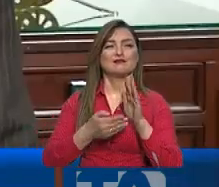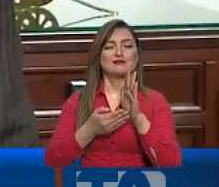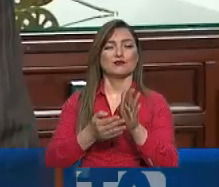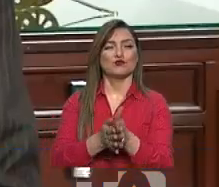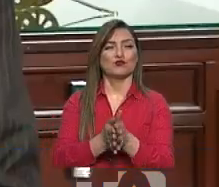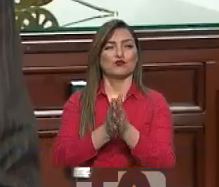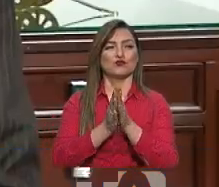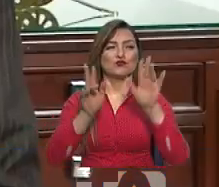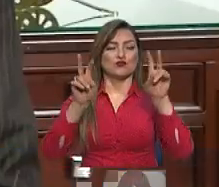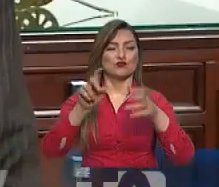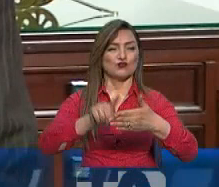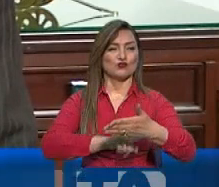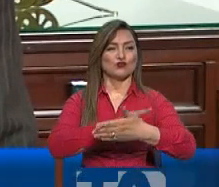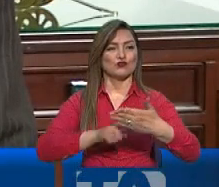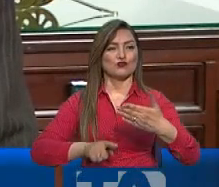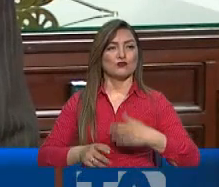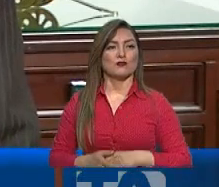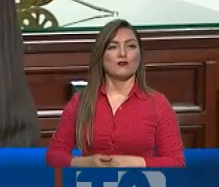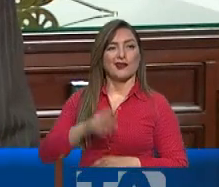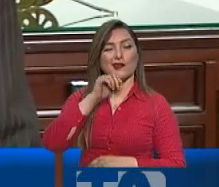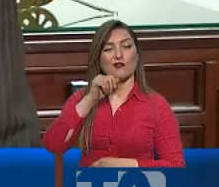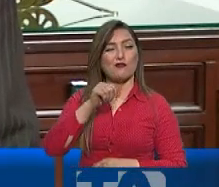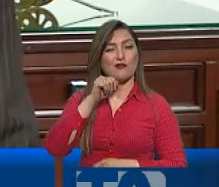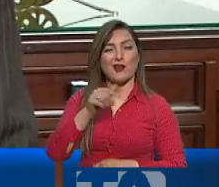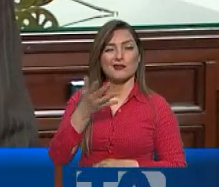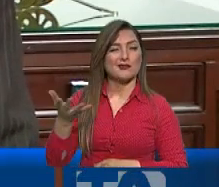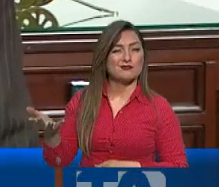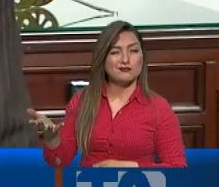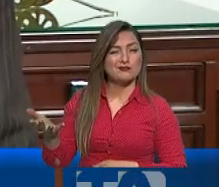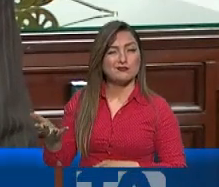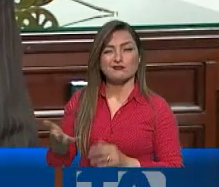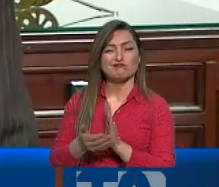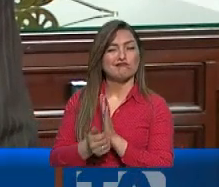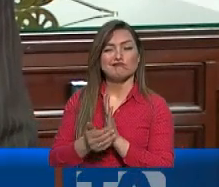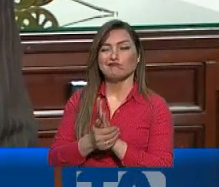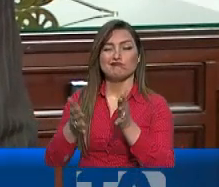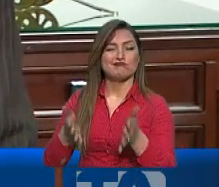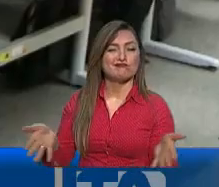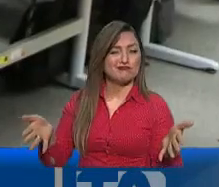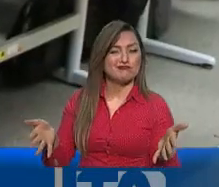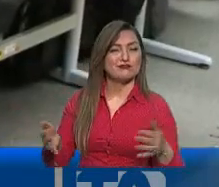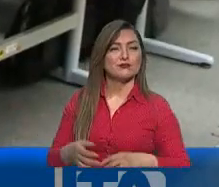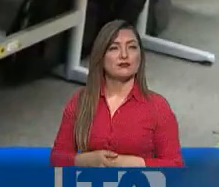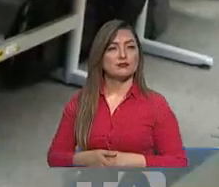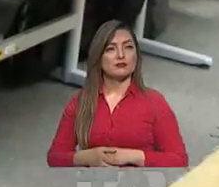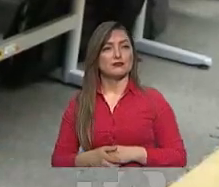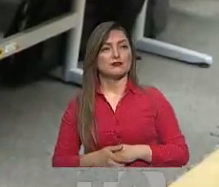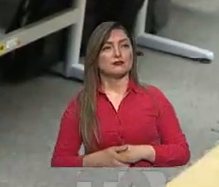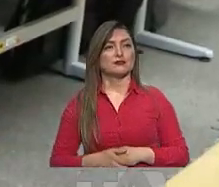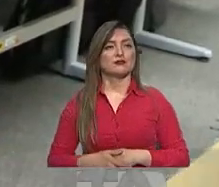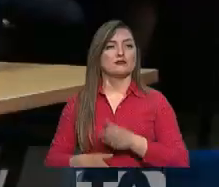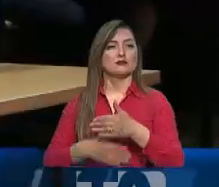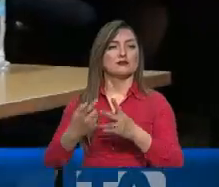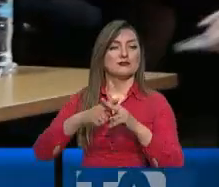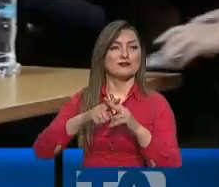pedir un tema de nulidad por falta de competencia y además un tema de prejudicialidad esta será la etapa procesal